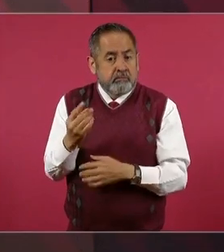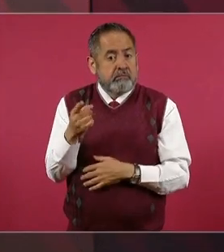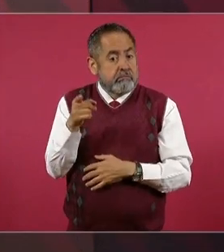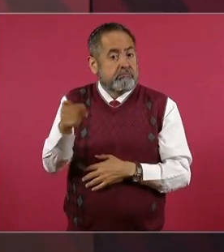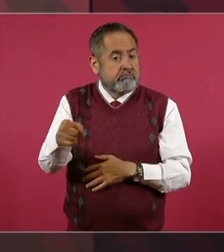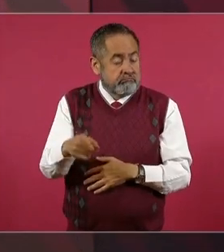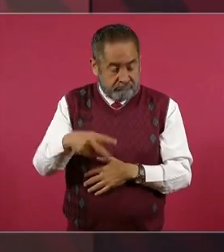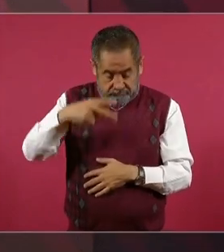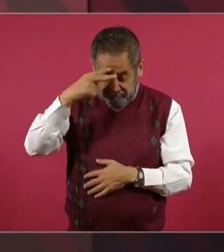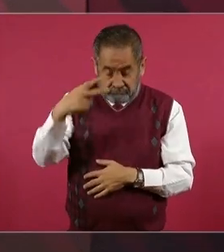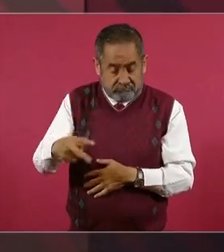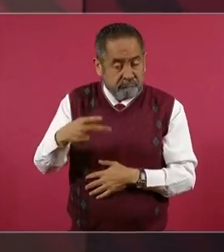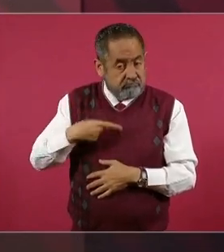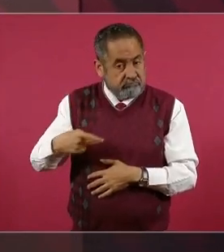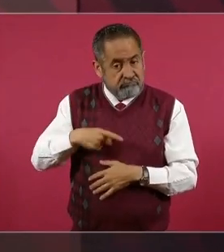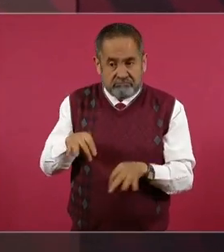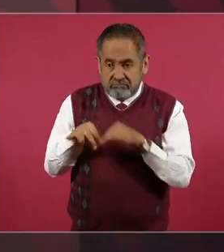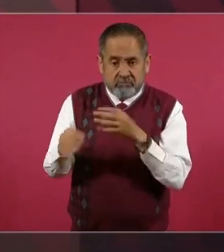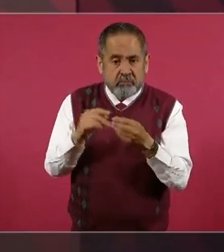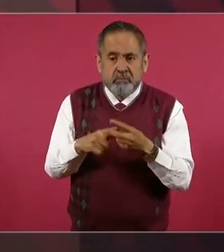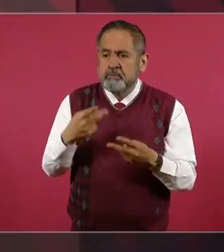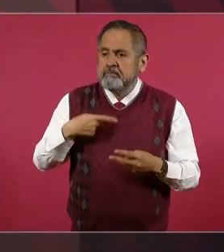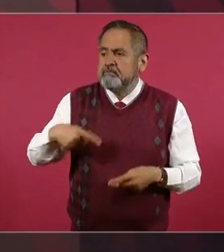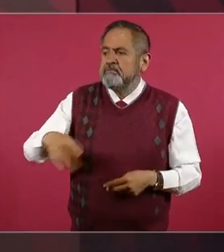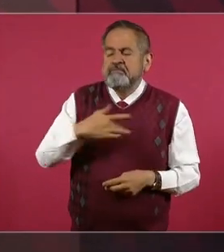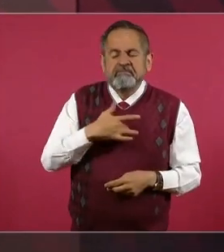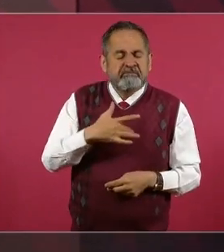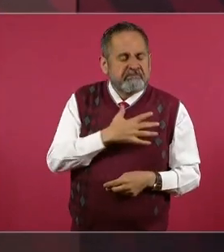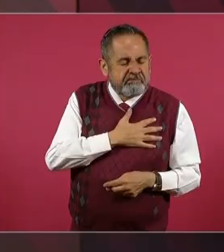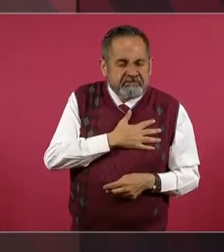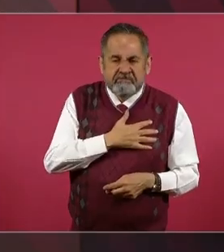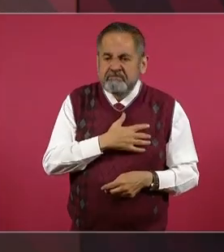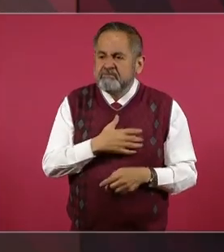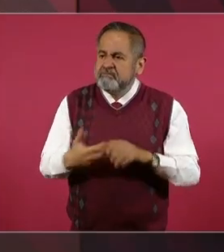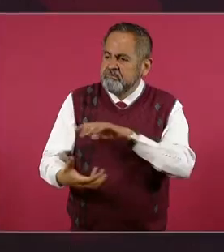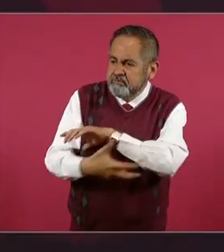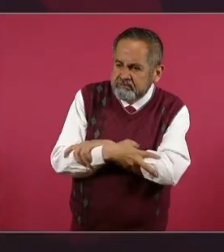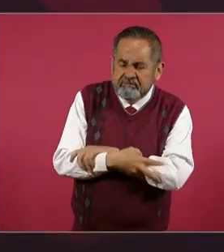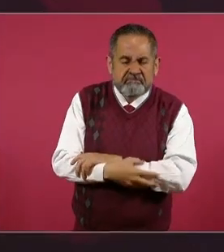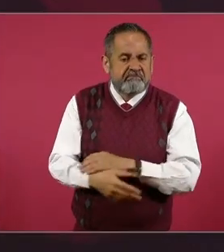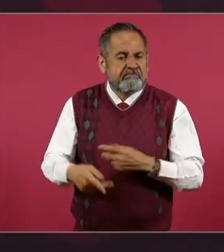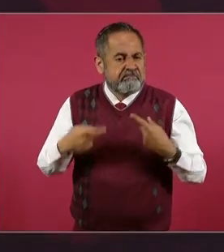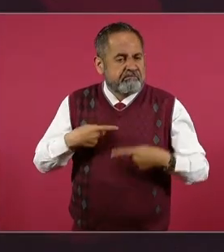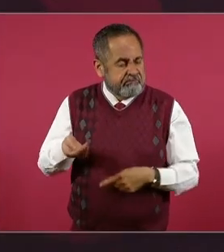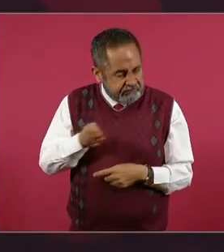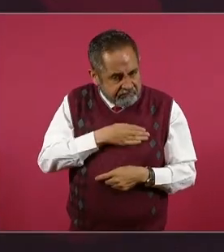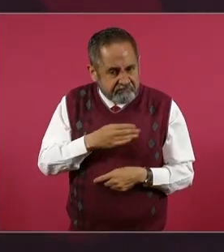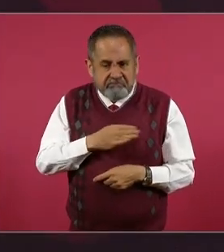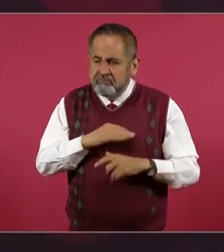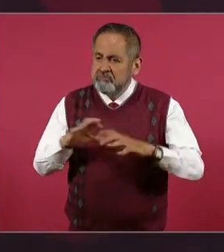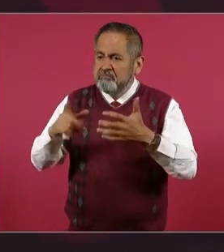y es un pueblo generoso, fraterno, bueno, se me